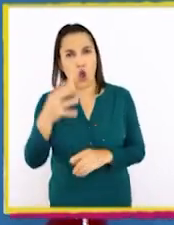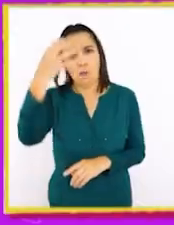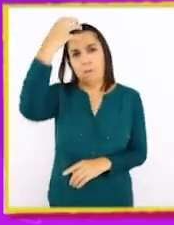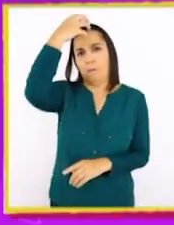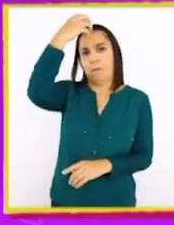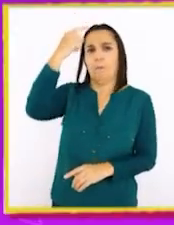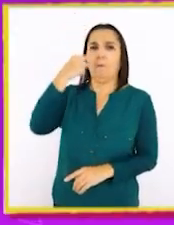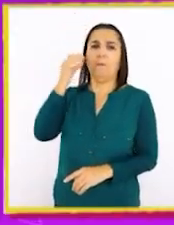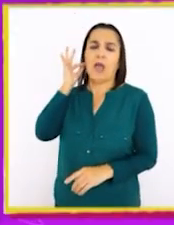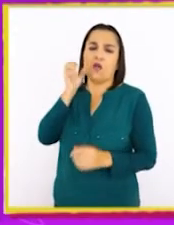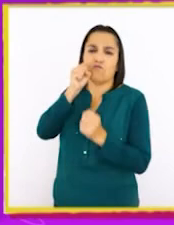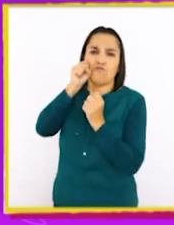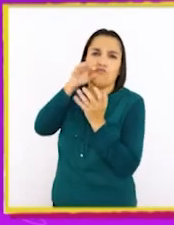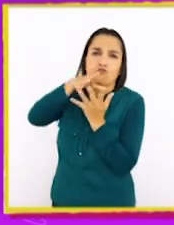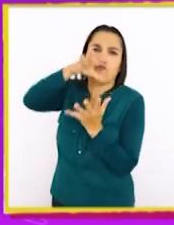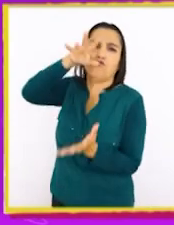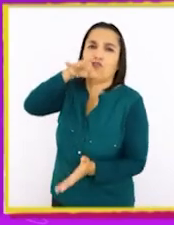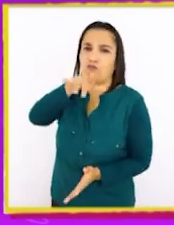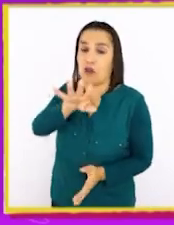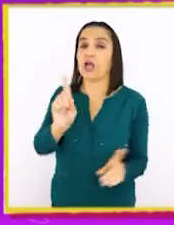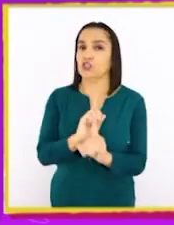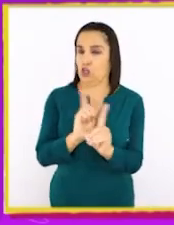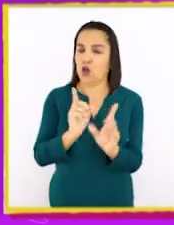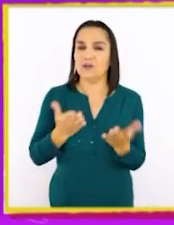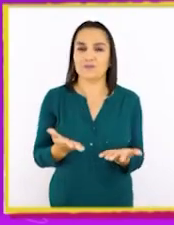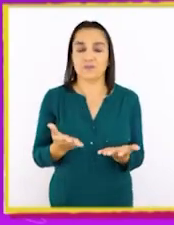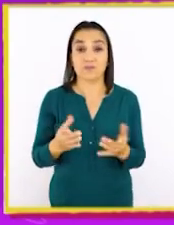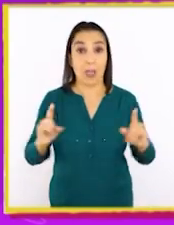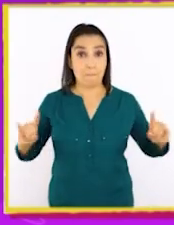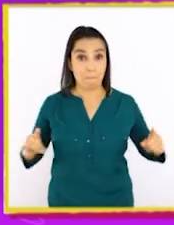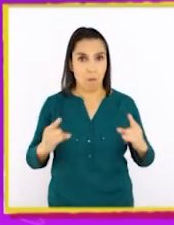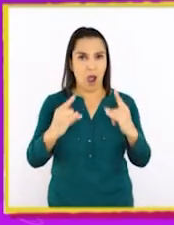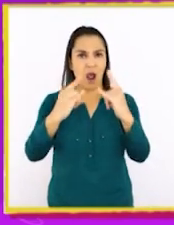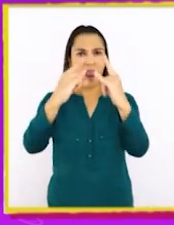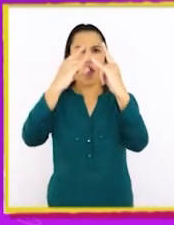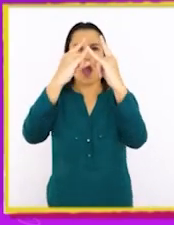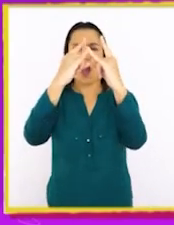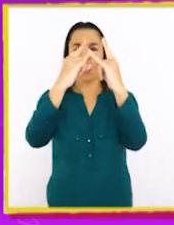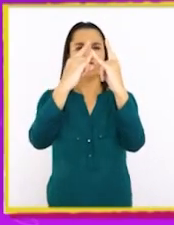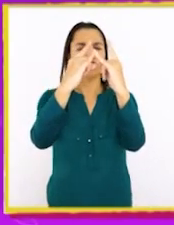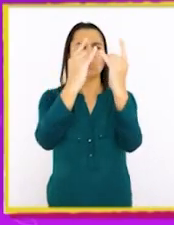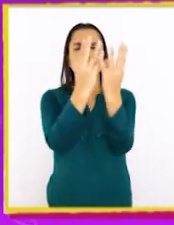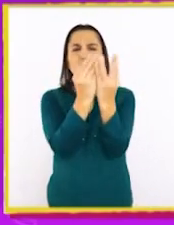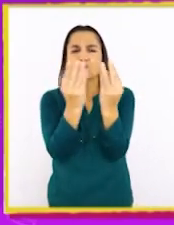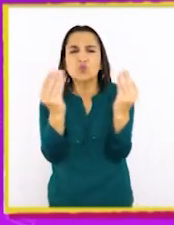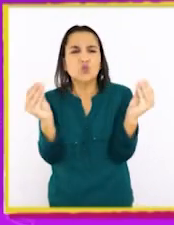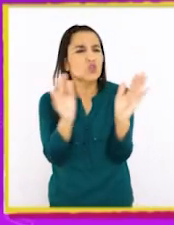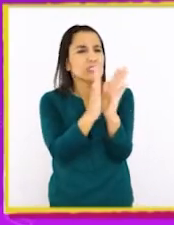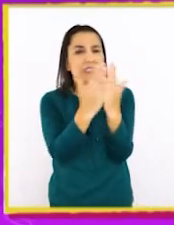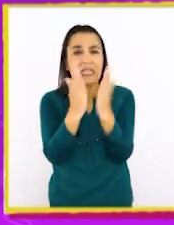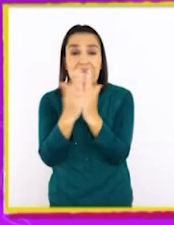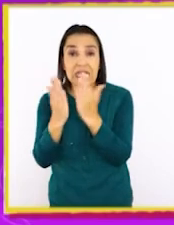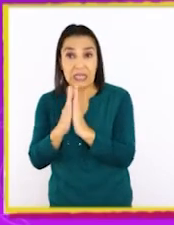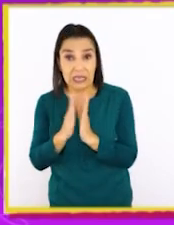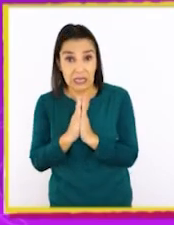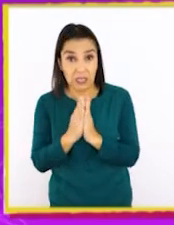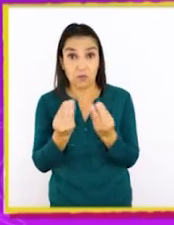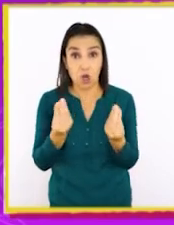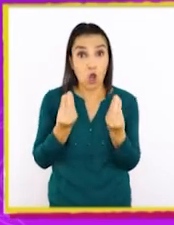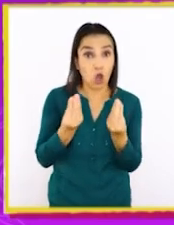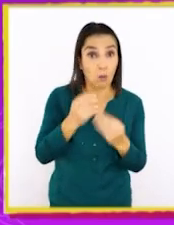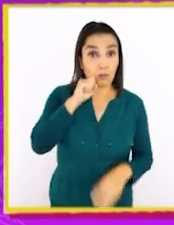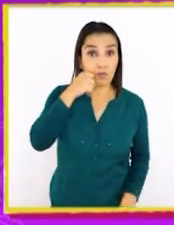princesas. No. Era un palacio lleno de libros que se llamó